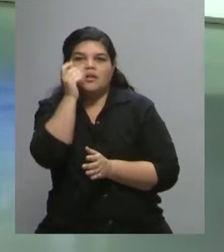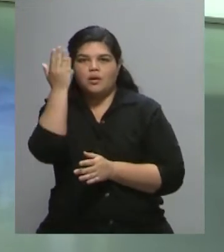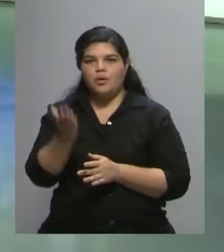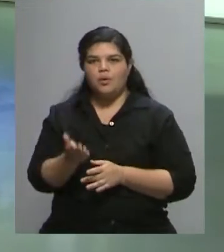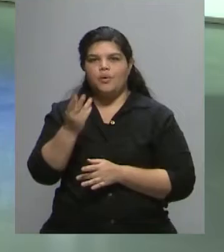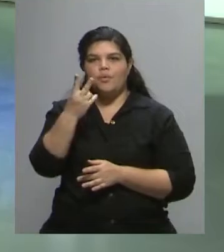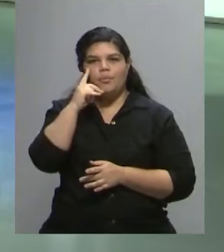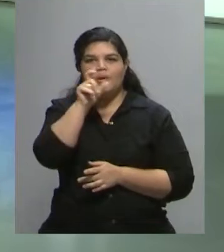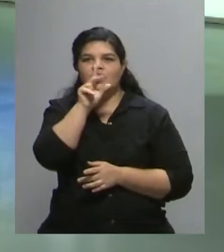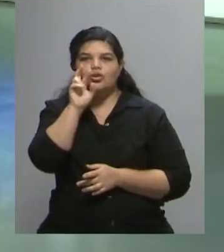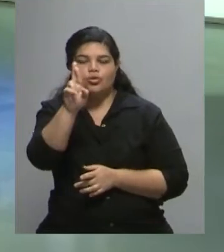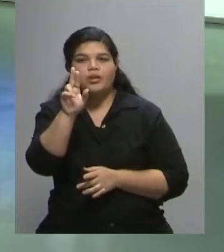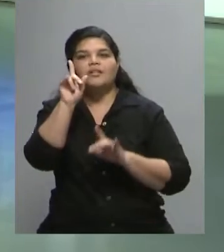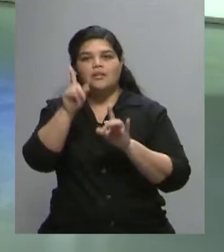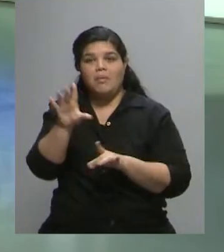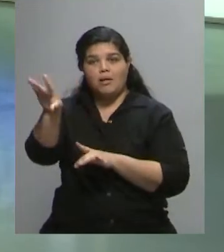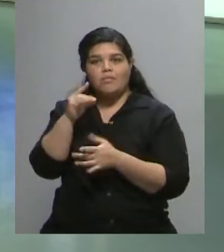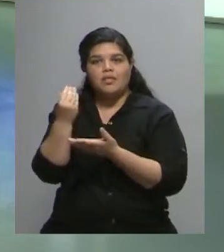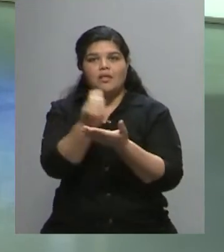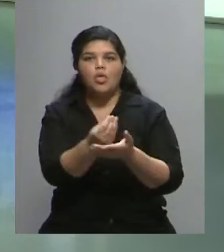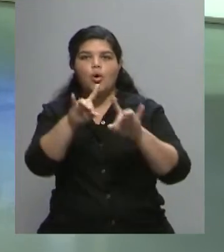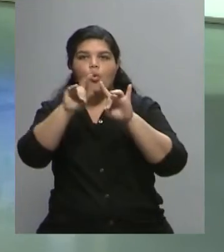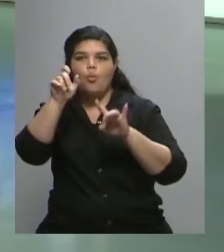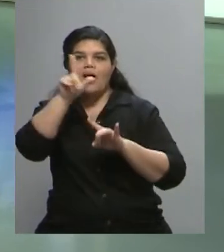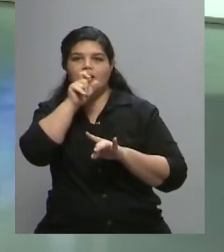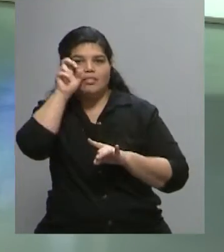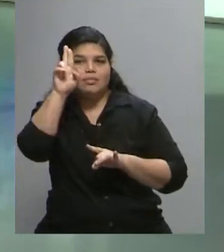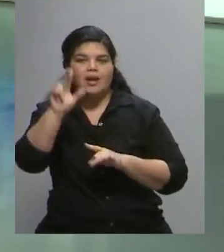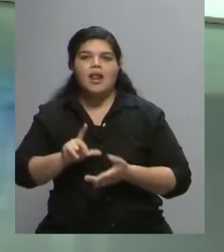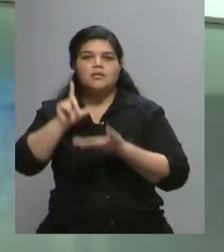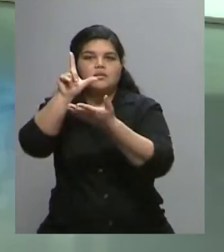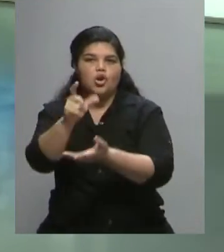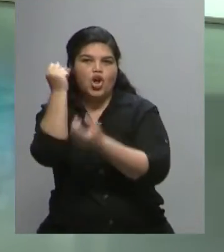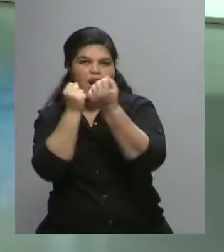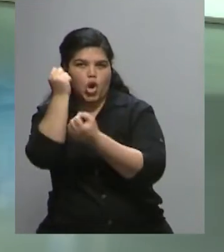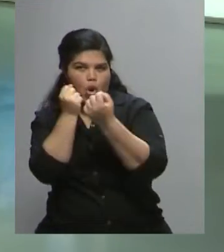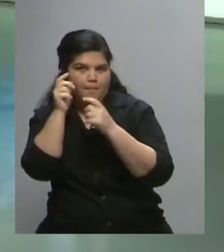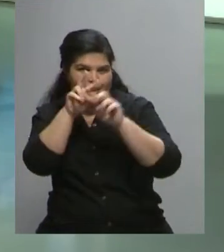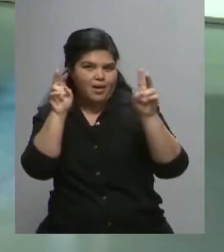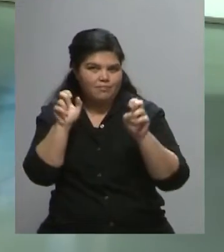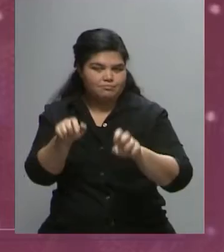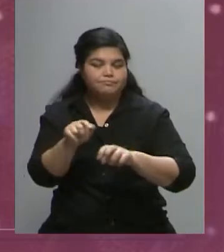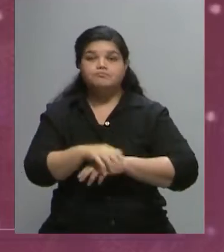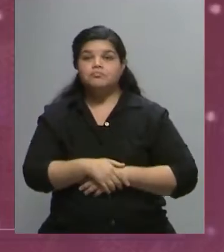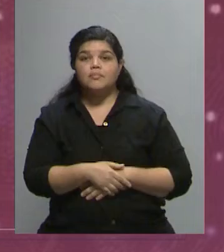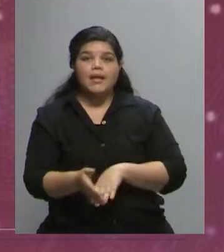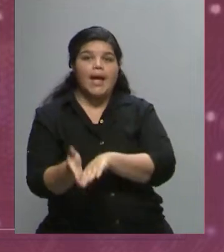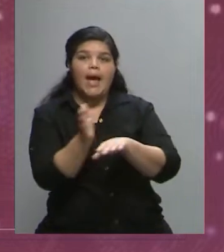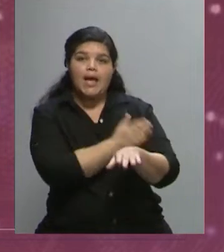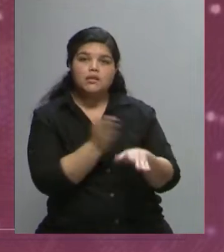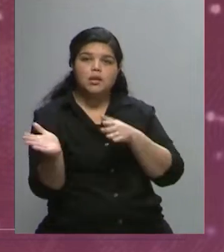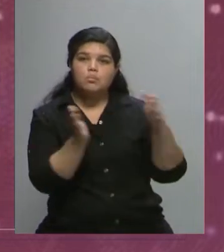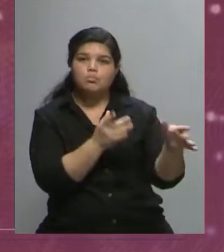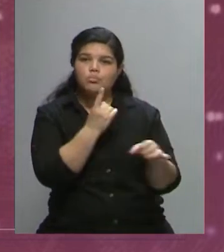en Ciencias Económicas y además licenciado en Economía. Bien, Walter, hemos estado hablando en el primer bloque, ¿no?, de Big Data,